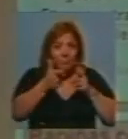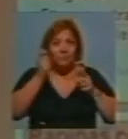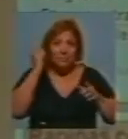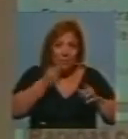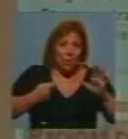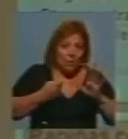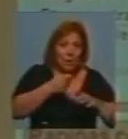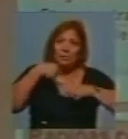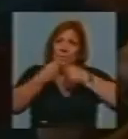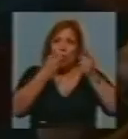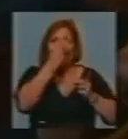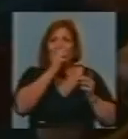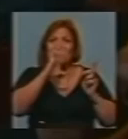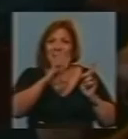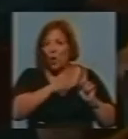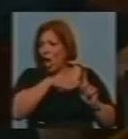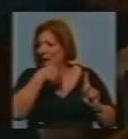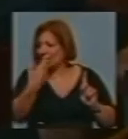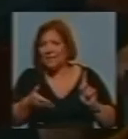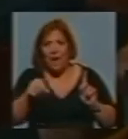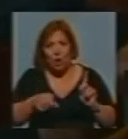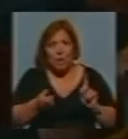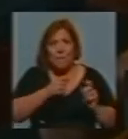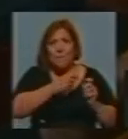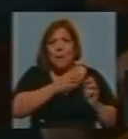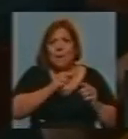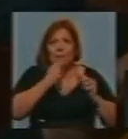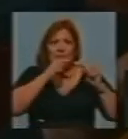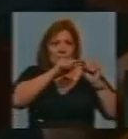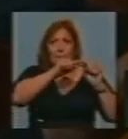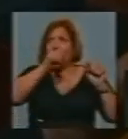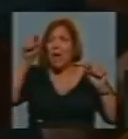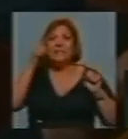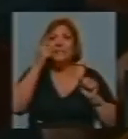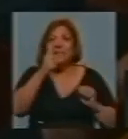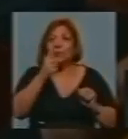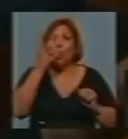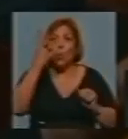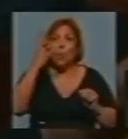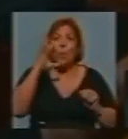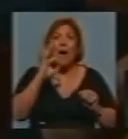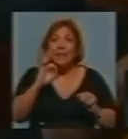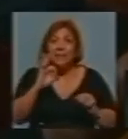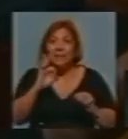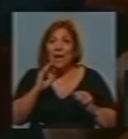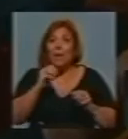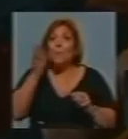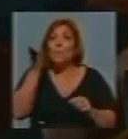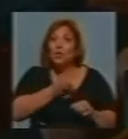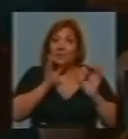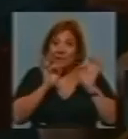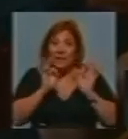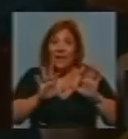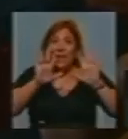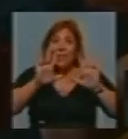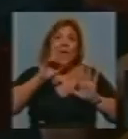desde 2005. Vemos un aumento en los últimos 8 años de un 140% en las rapiñas. Estamos hablando de prácticamente